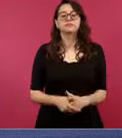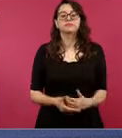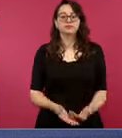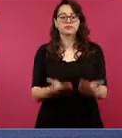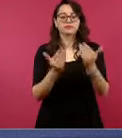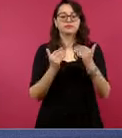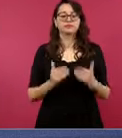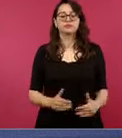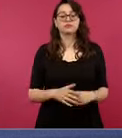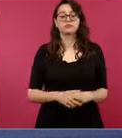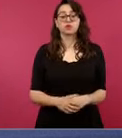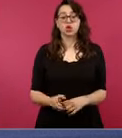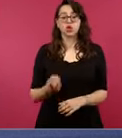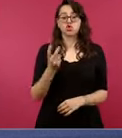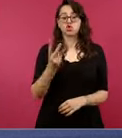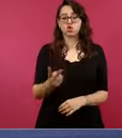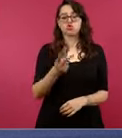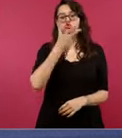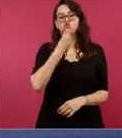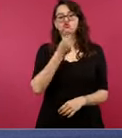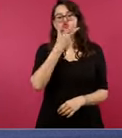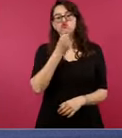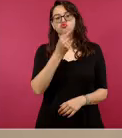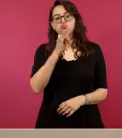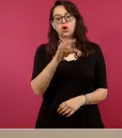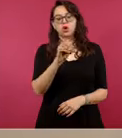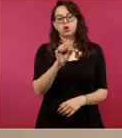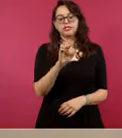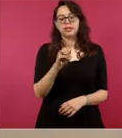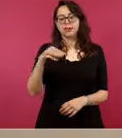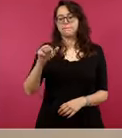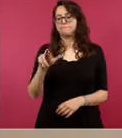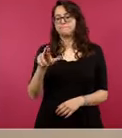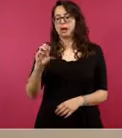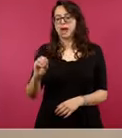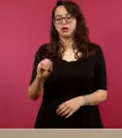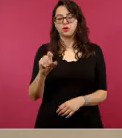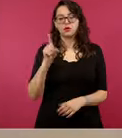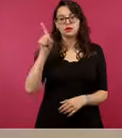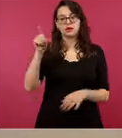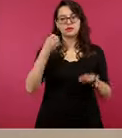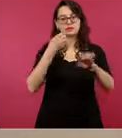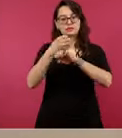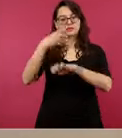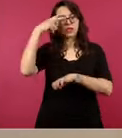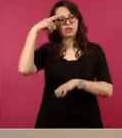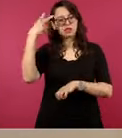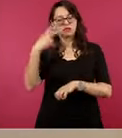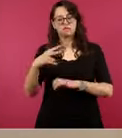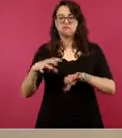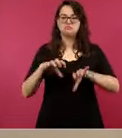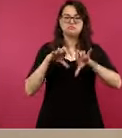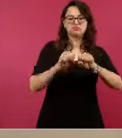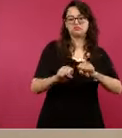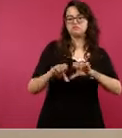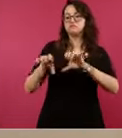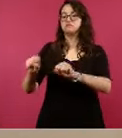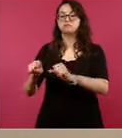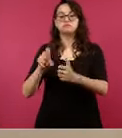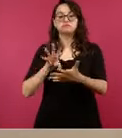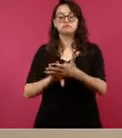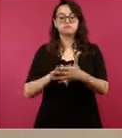a Mario y José Trinidad N., ambos detenidos por la Fiscalía del Estado de México con apoyo de CONAO, tras cumplimentar una orden